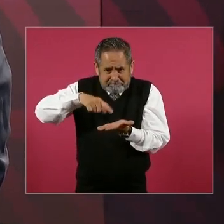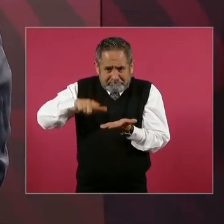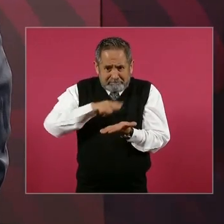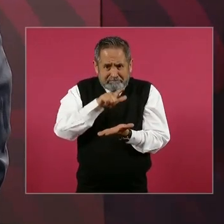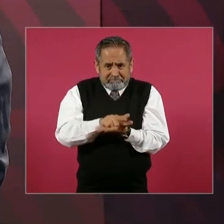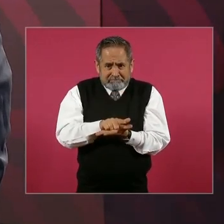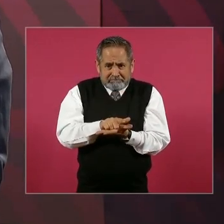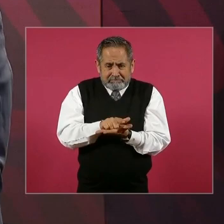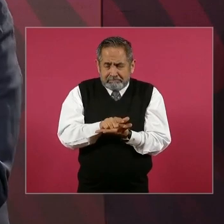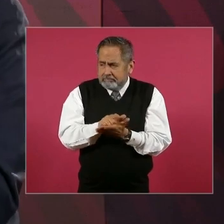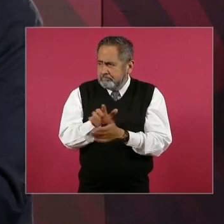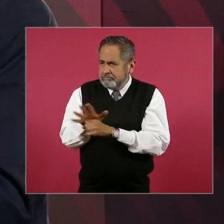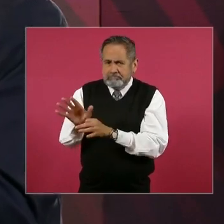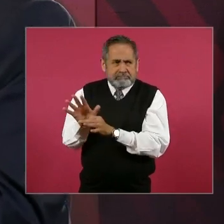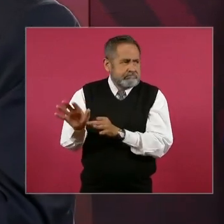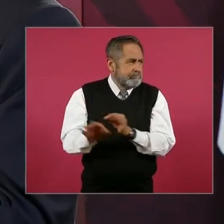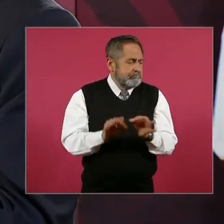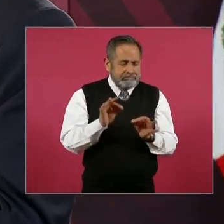elecciones